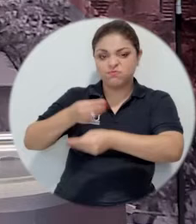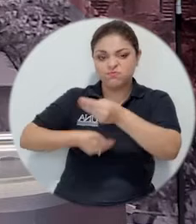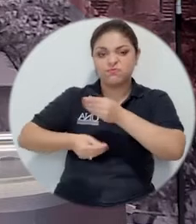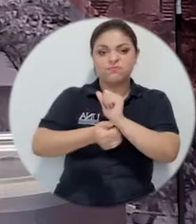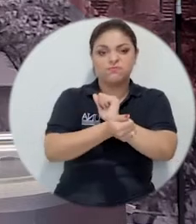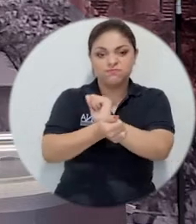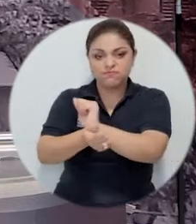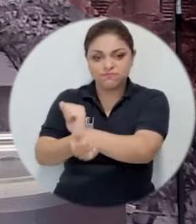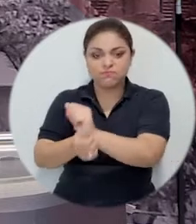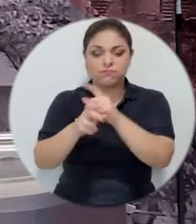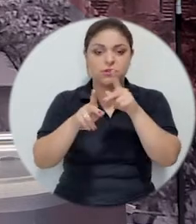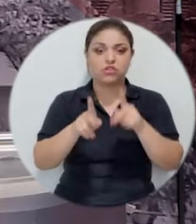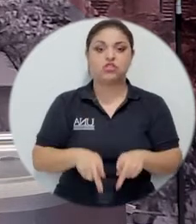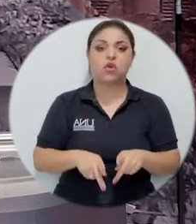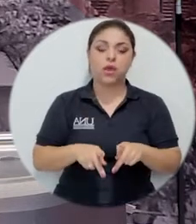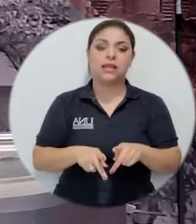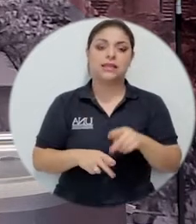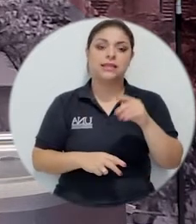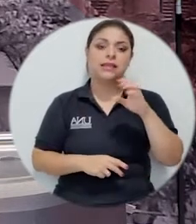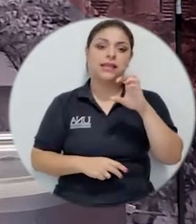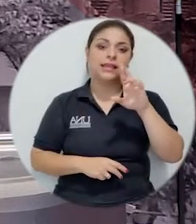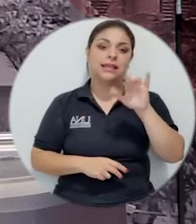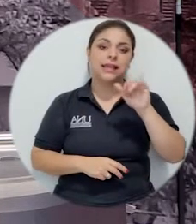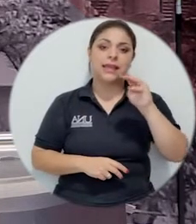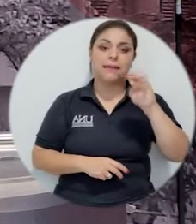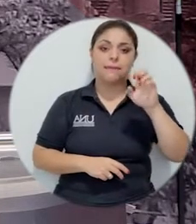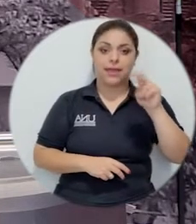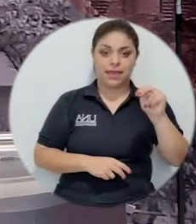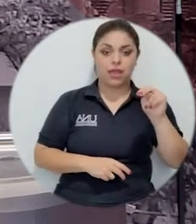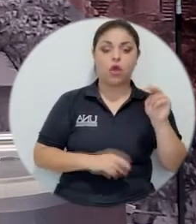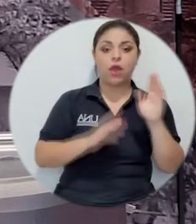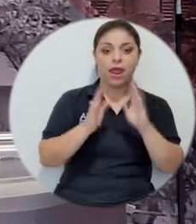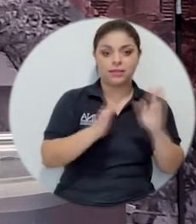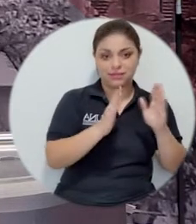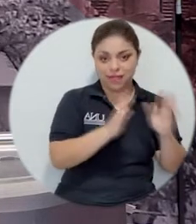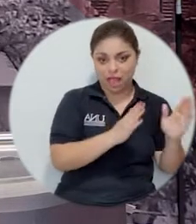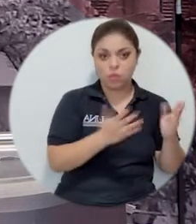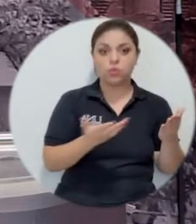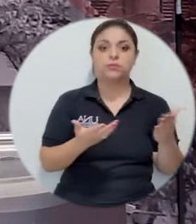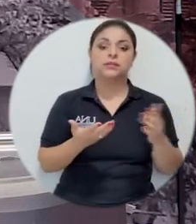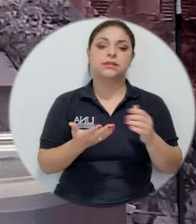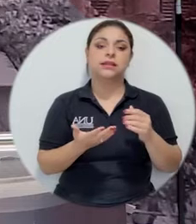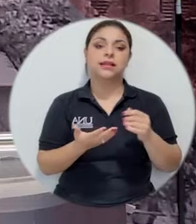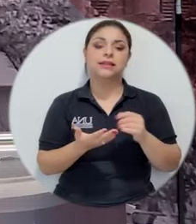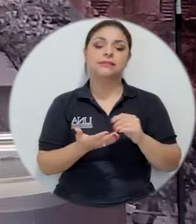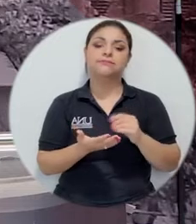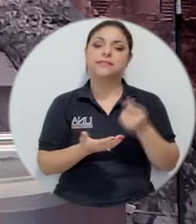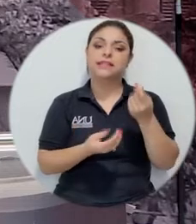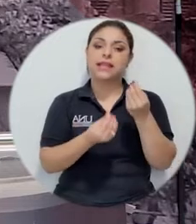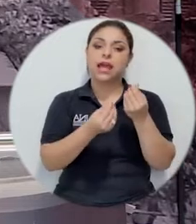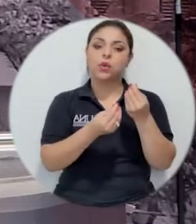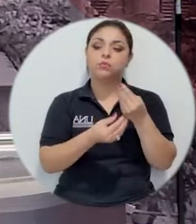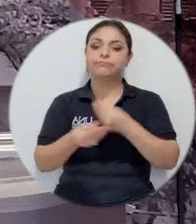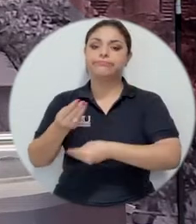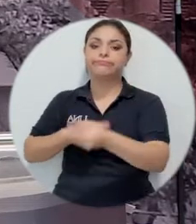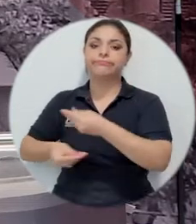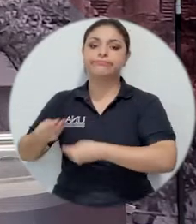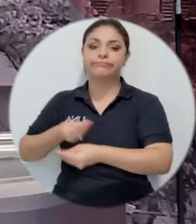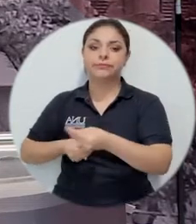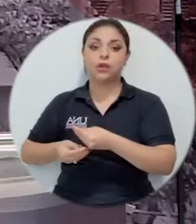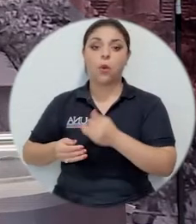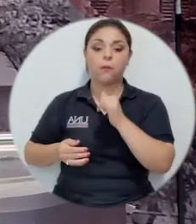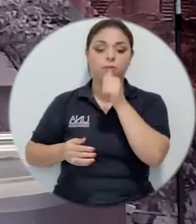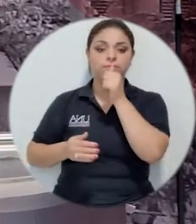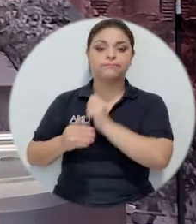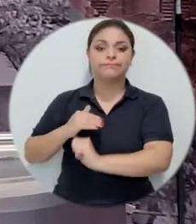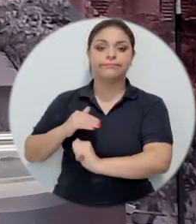personas, crimen organizado, lavado de dinero, en fin, es un problema grave. Ya lo vemos prácticamente en